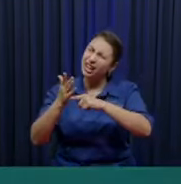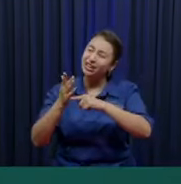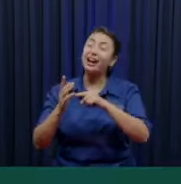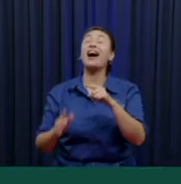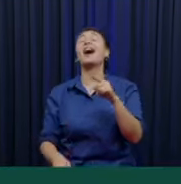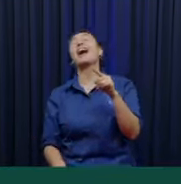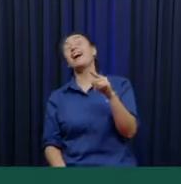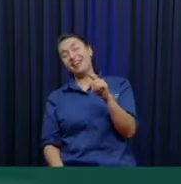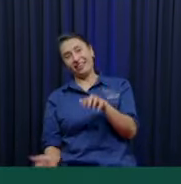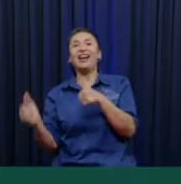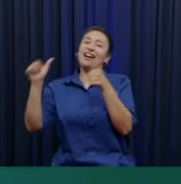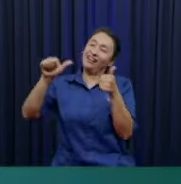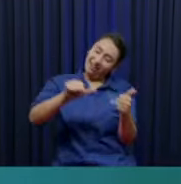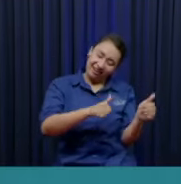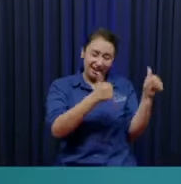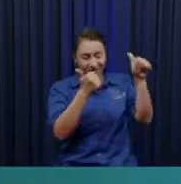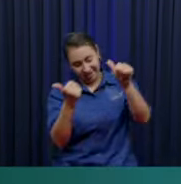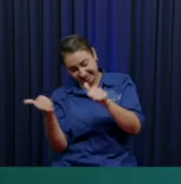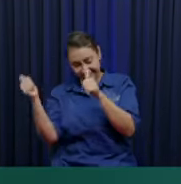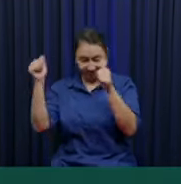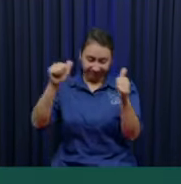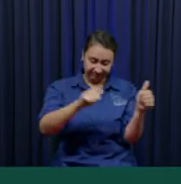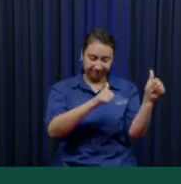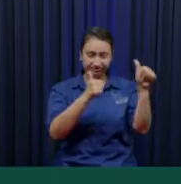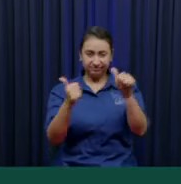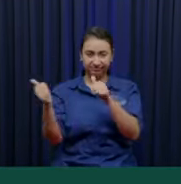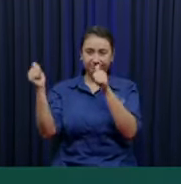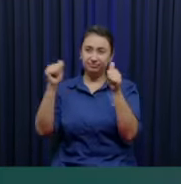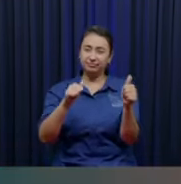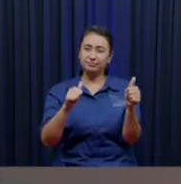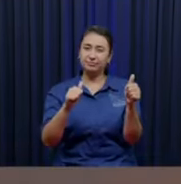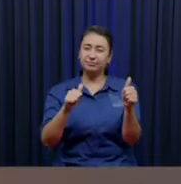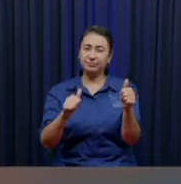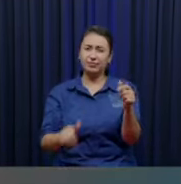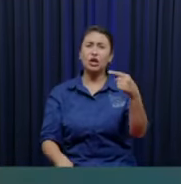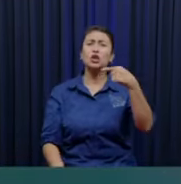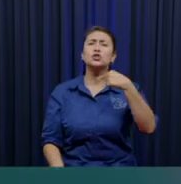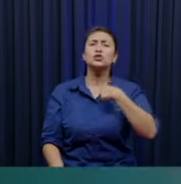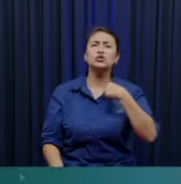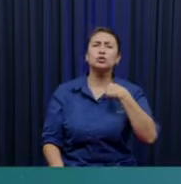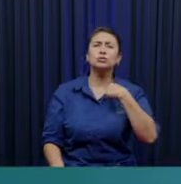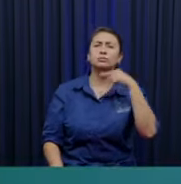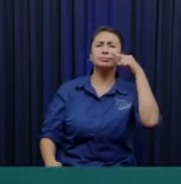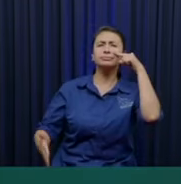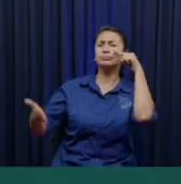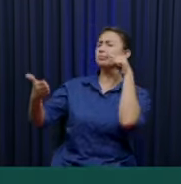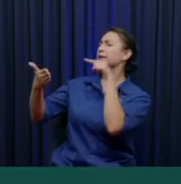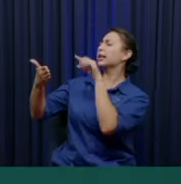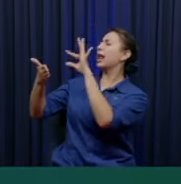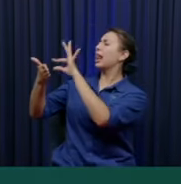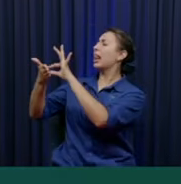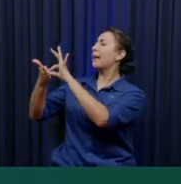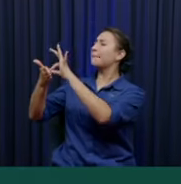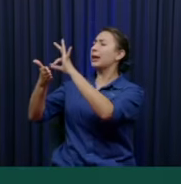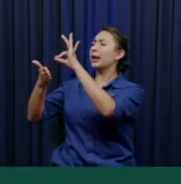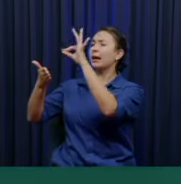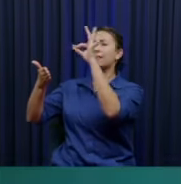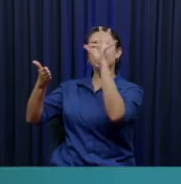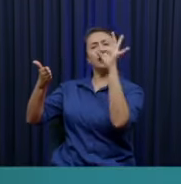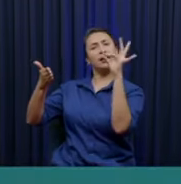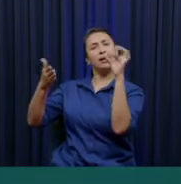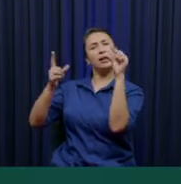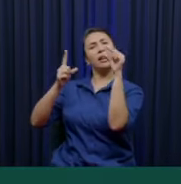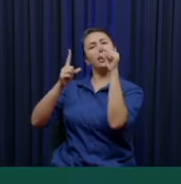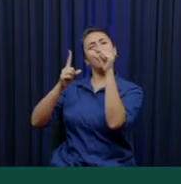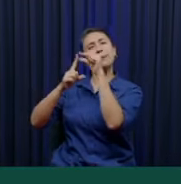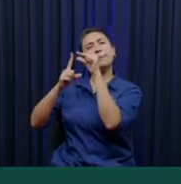veces. El versículo que yo escogí de las 117 veces que se asocia con alabar es el Salmo